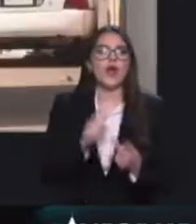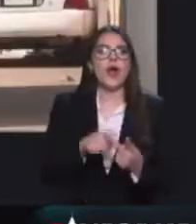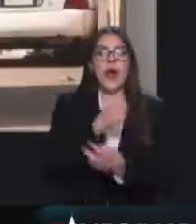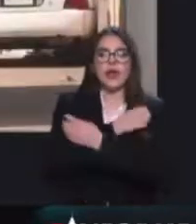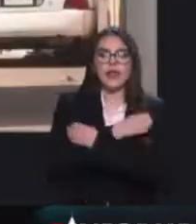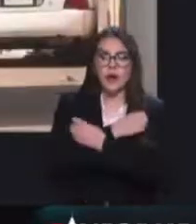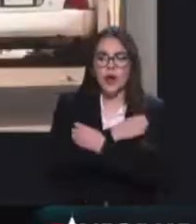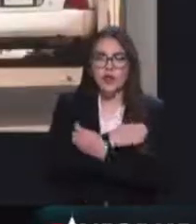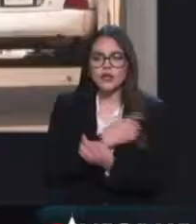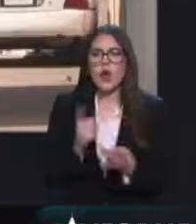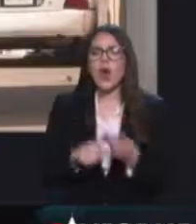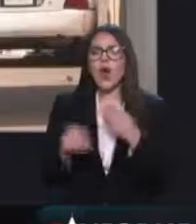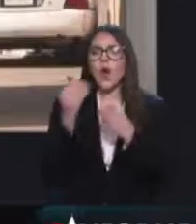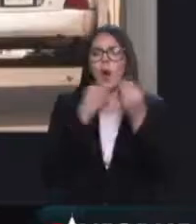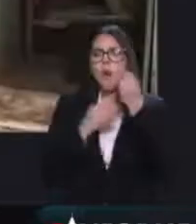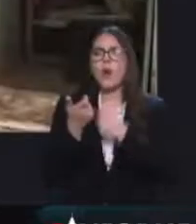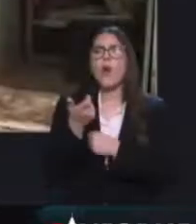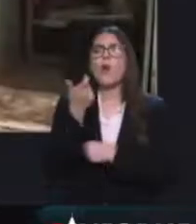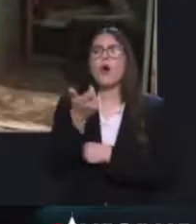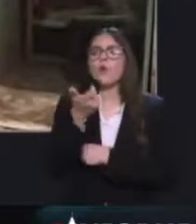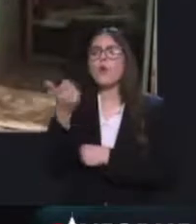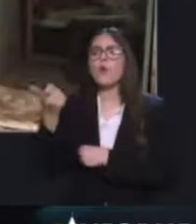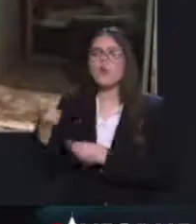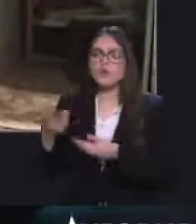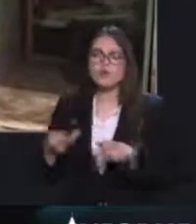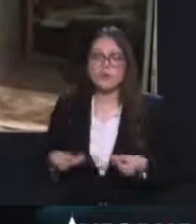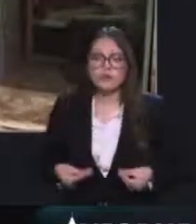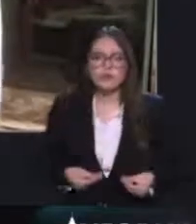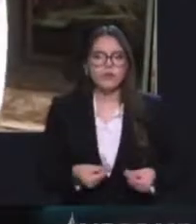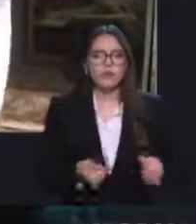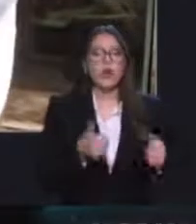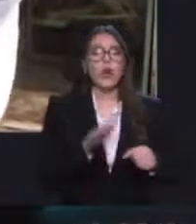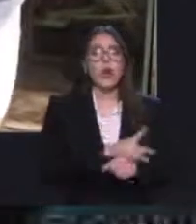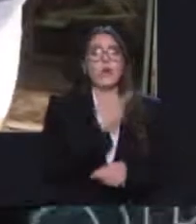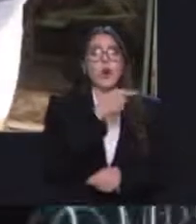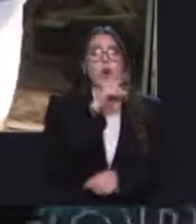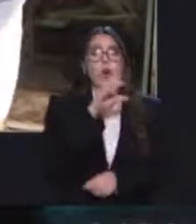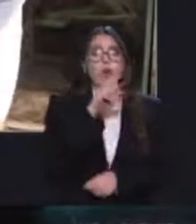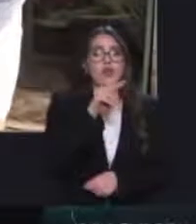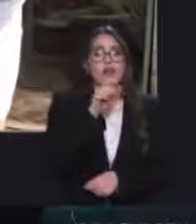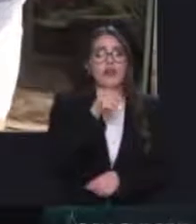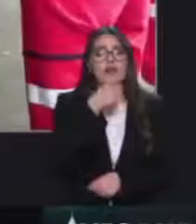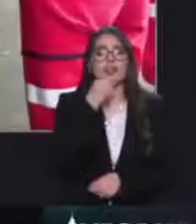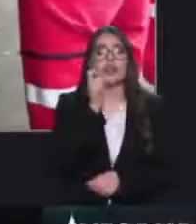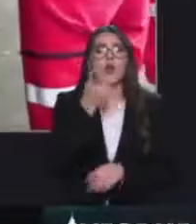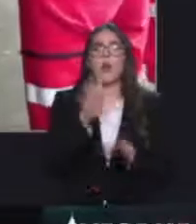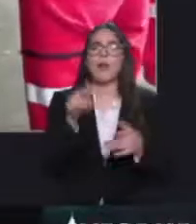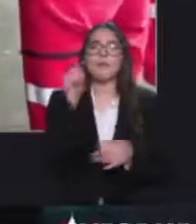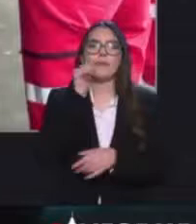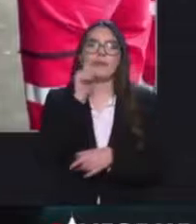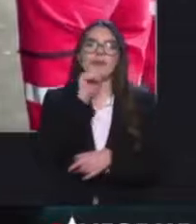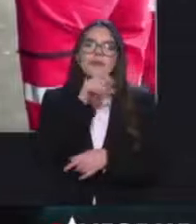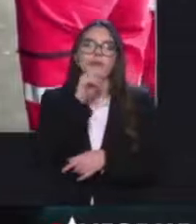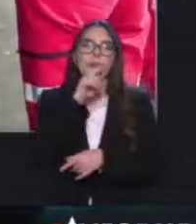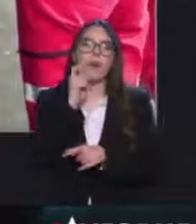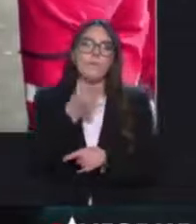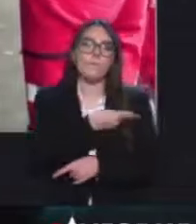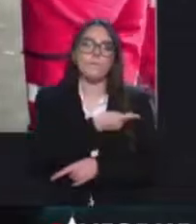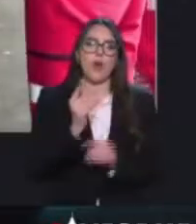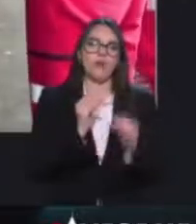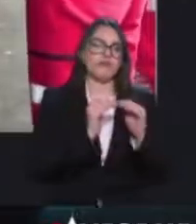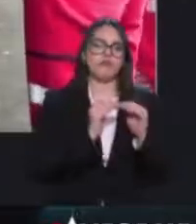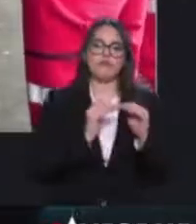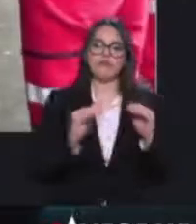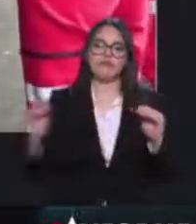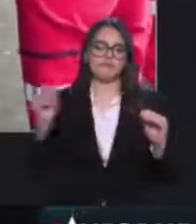en alimentos, etcétera. Entonces, el Coneval tiene diversos tipos de indicadores, unas líneas de pobreza que son las tradicionales, que es por medio de